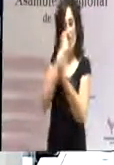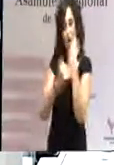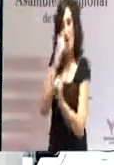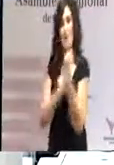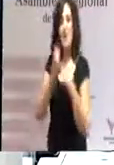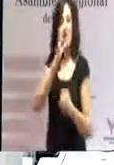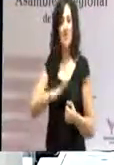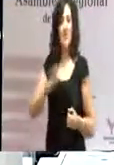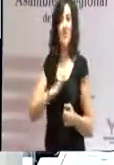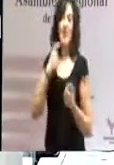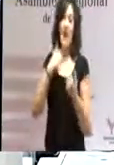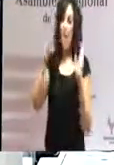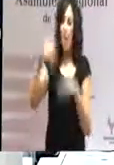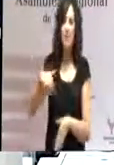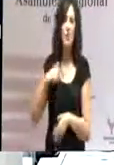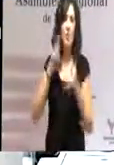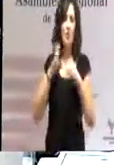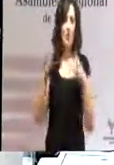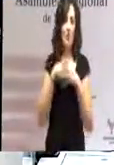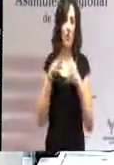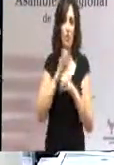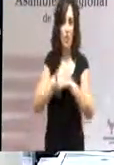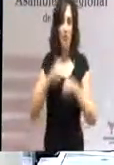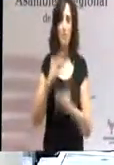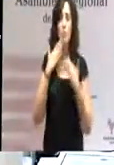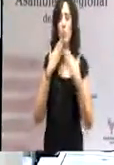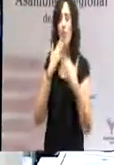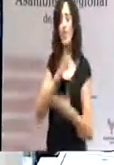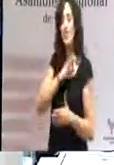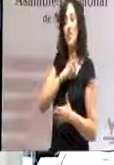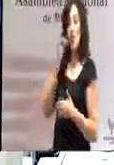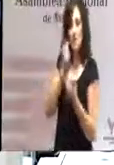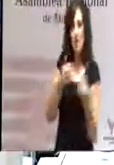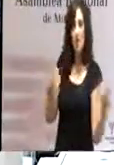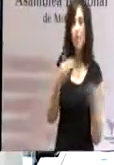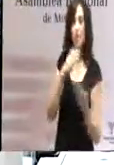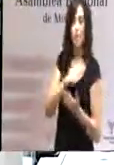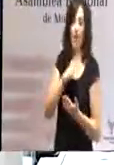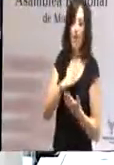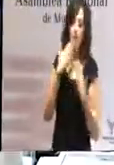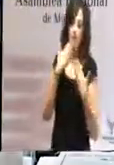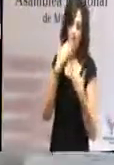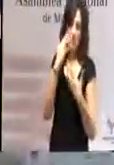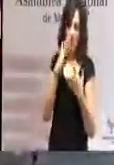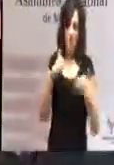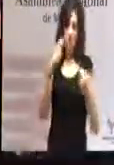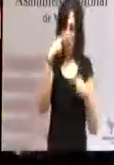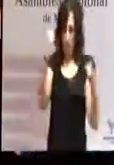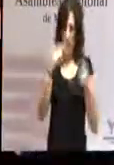Señor Sánchez, por favor, termine. Pacto por las infraestructuras. Muchas gracias, señorías. Muchas gracias, público general.